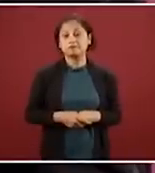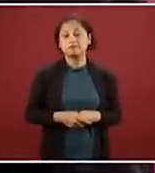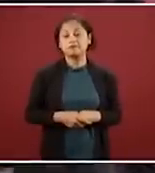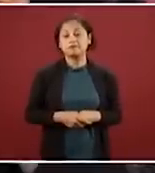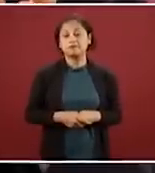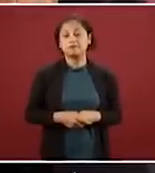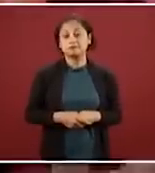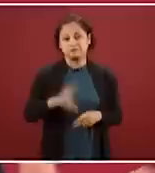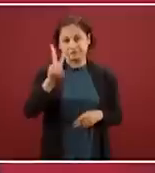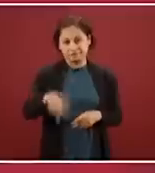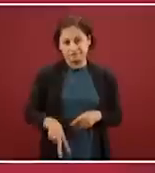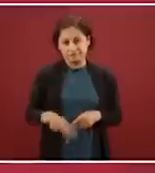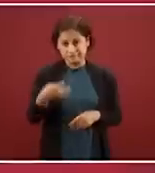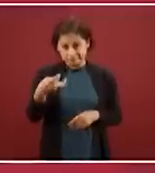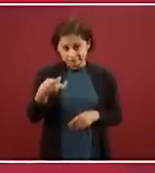Eso es gravísimo,